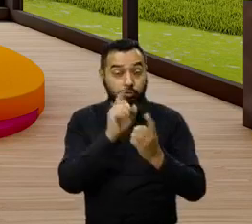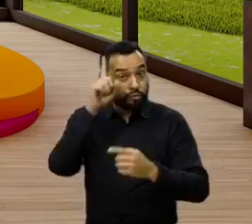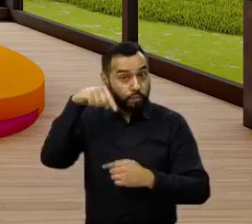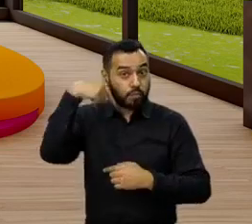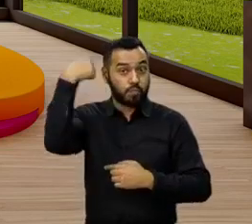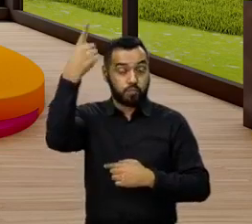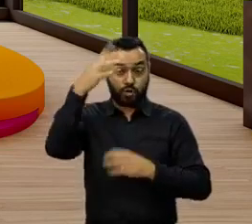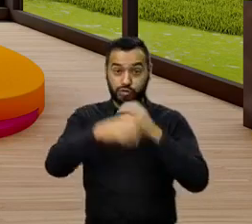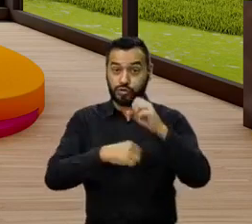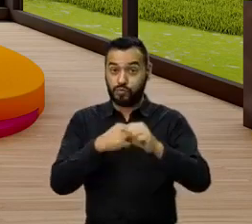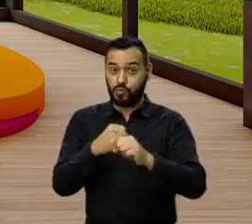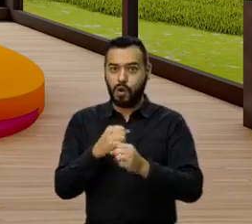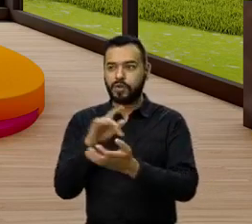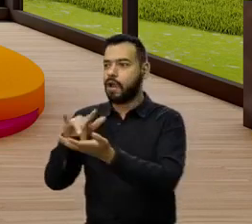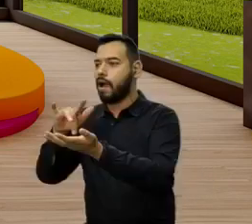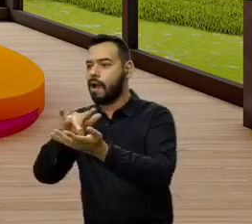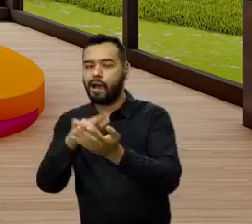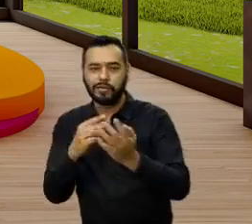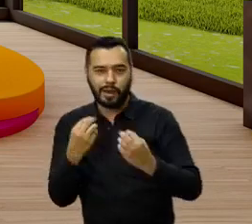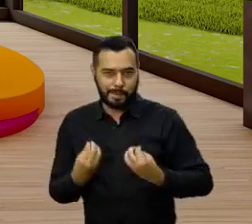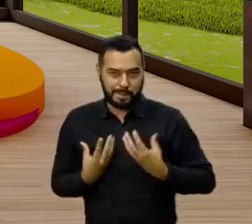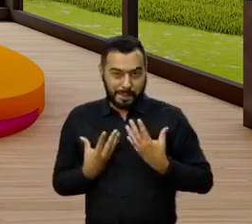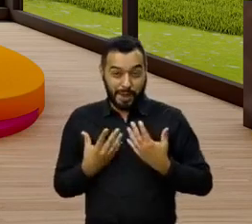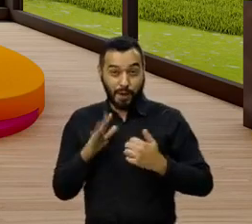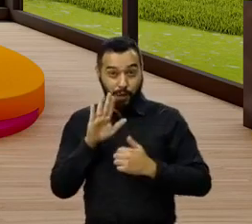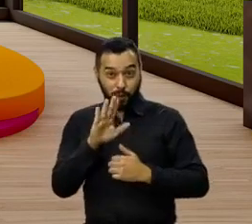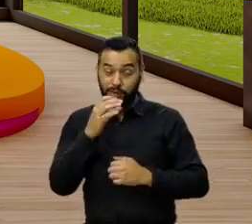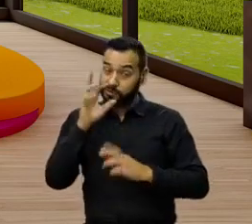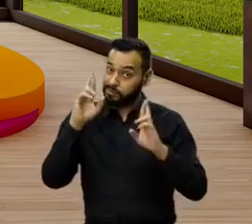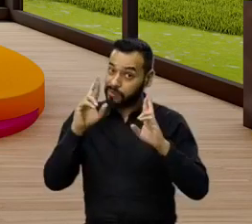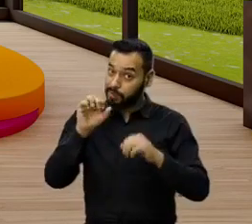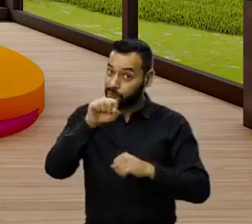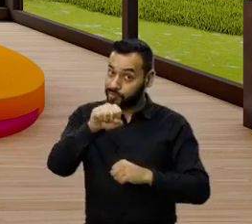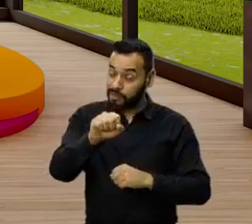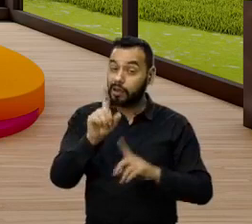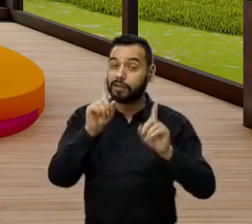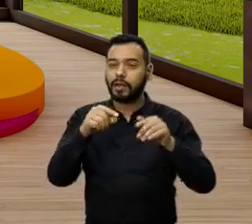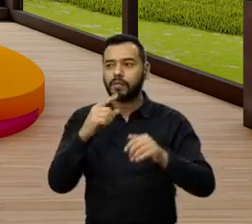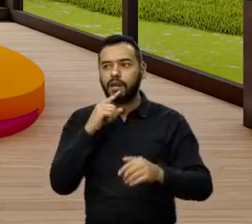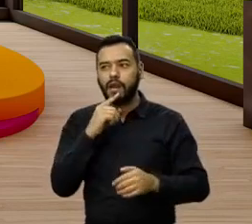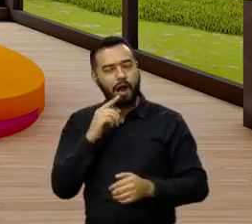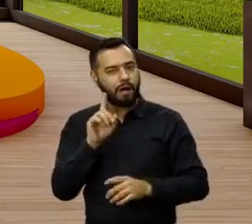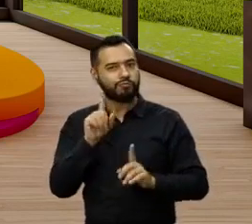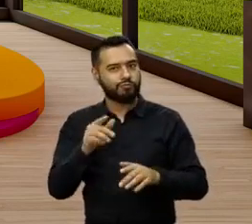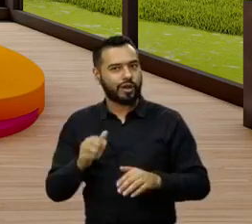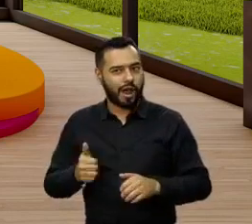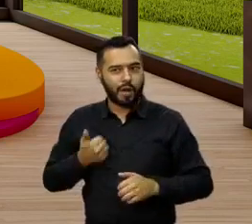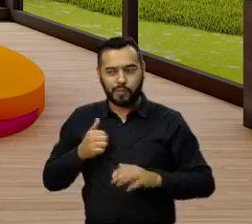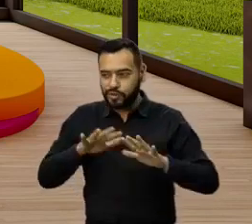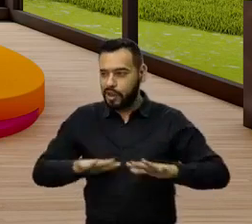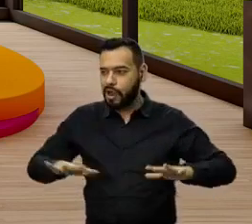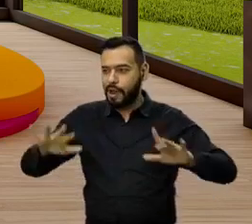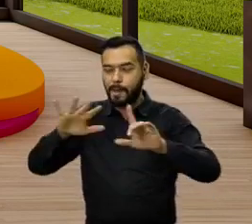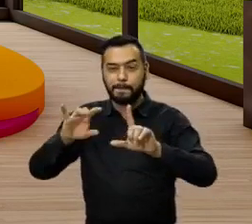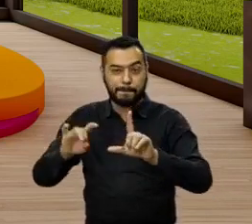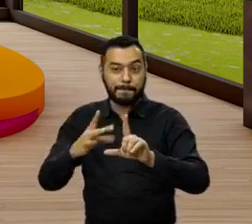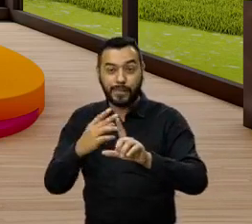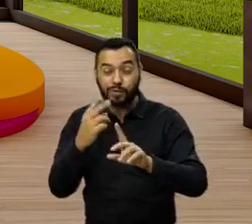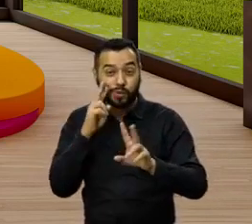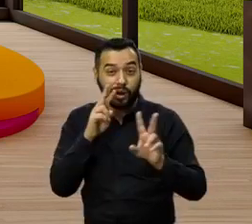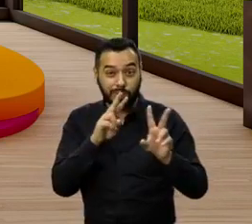no el próximo año que ya sea presencialmente esperemos que sí aunque sabemos que ustedes también han podido disfrutar de estos espacios virtuales